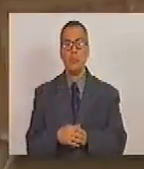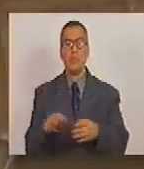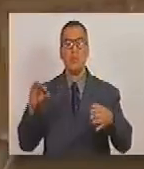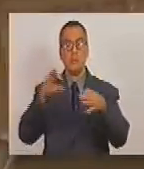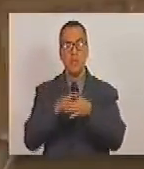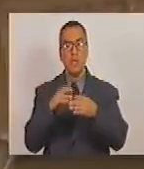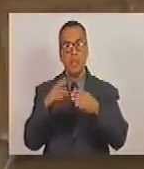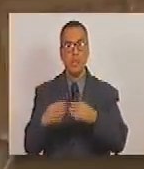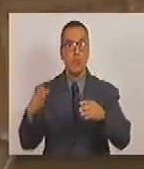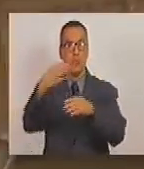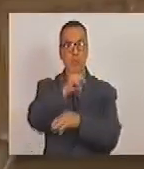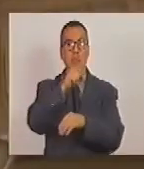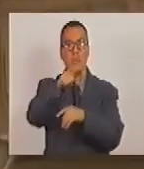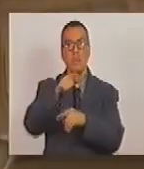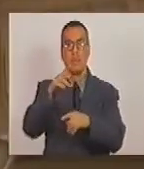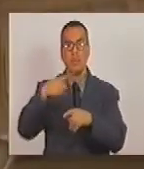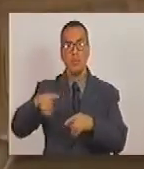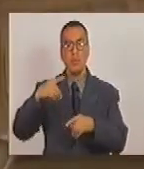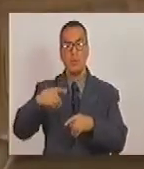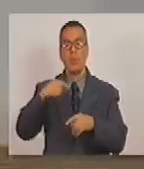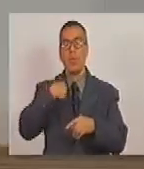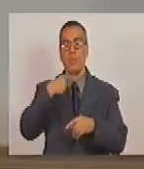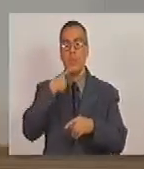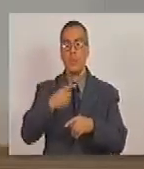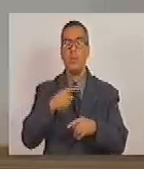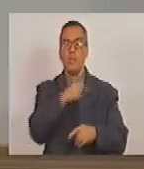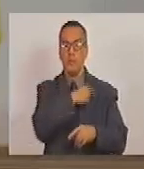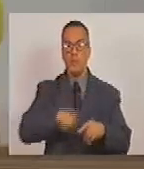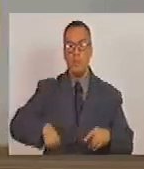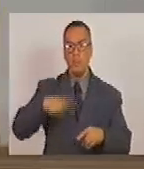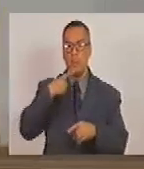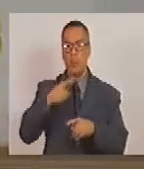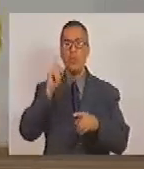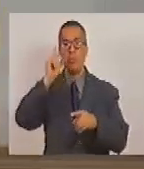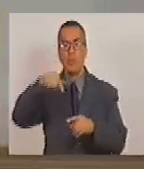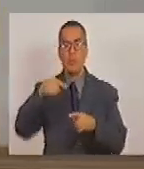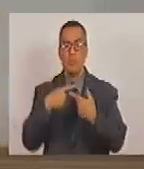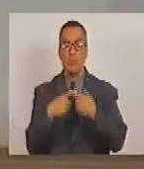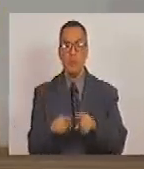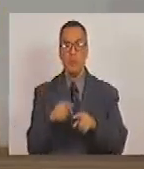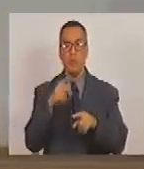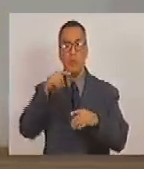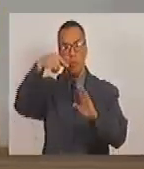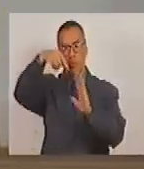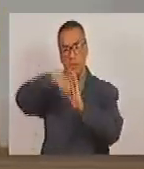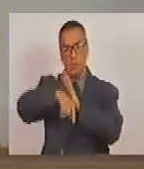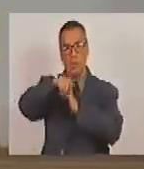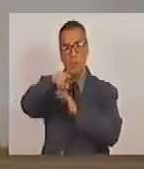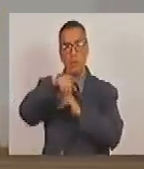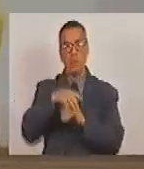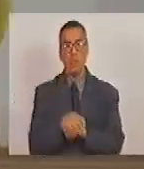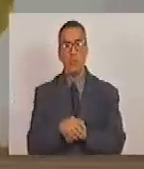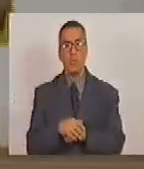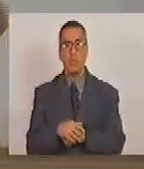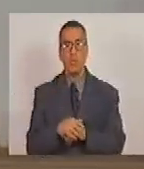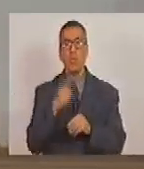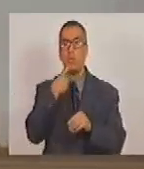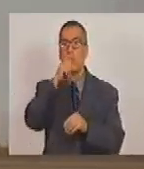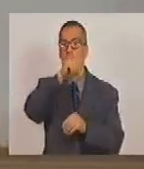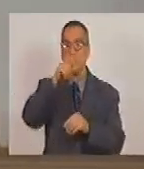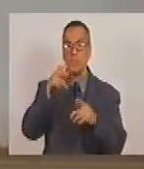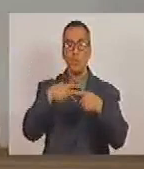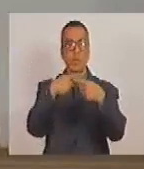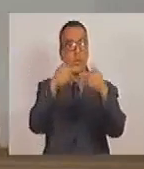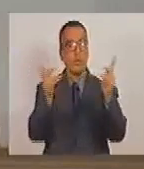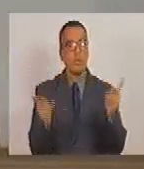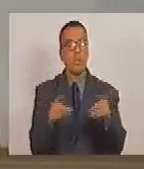en la conquista de los derechos, como lo decía usted, presidente, pero también en la profundización, en la consulta pública y en